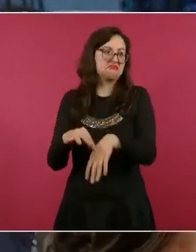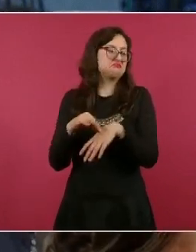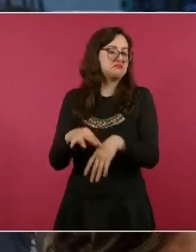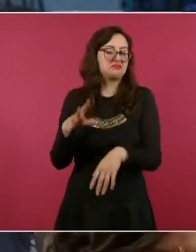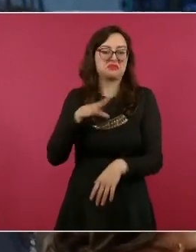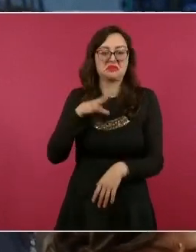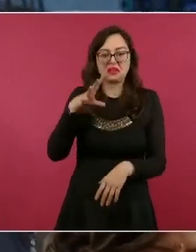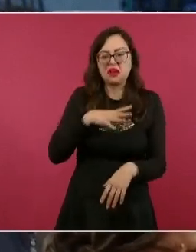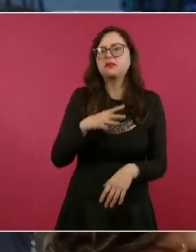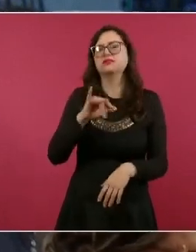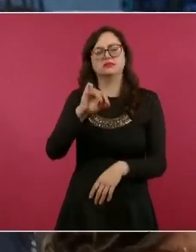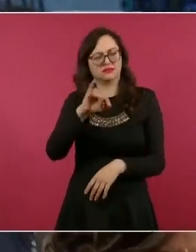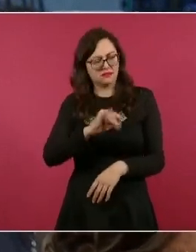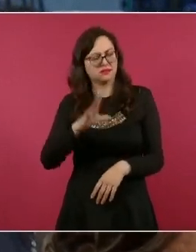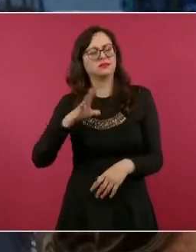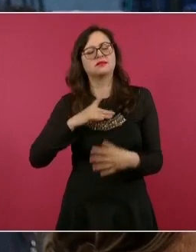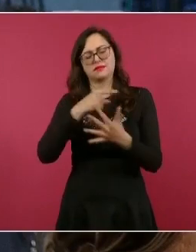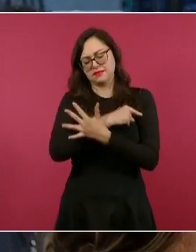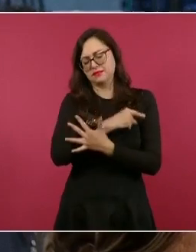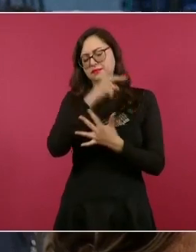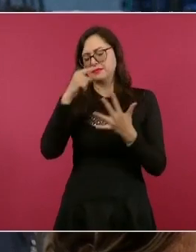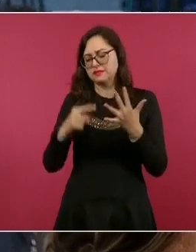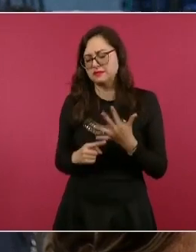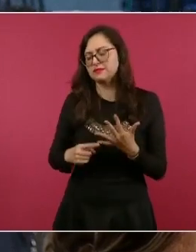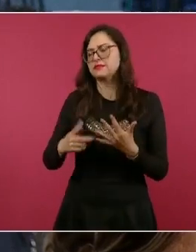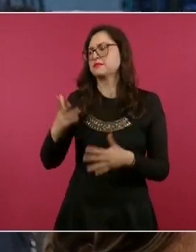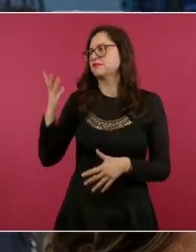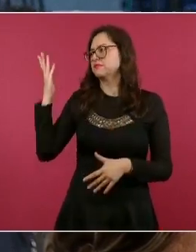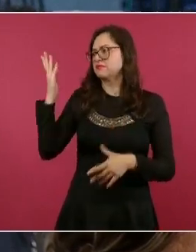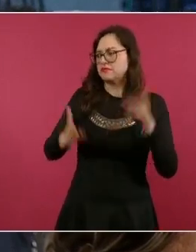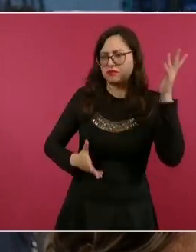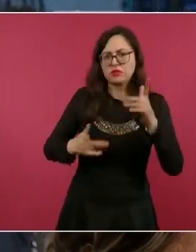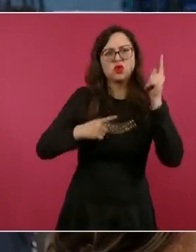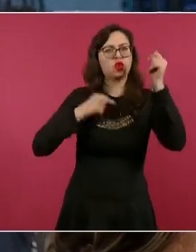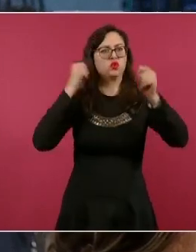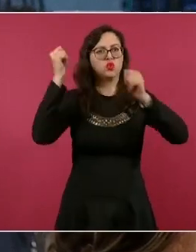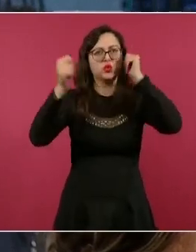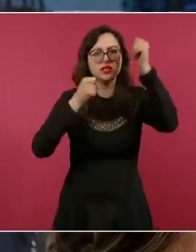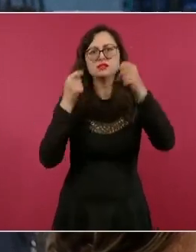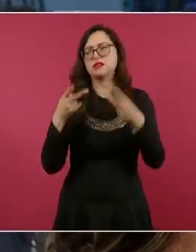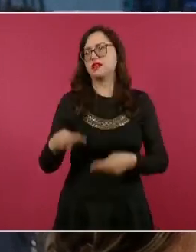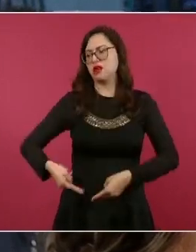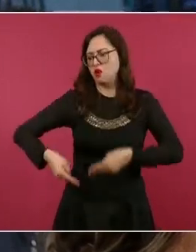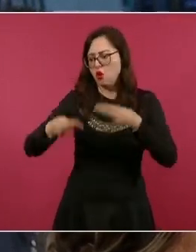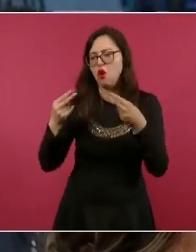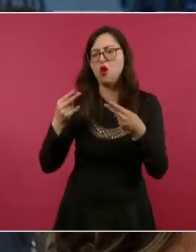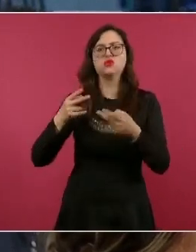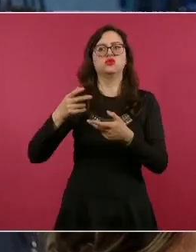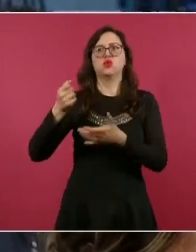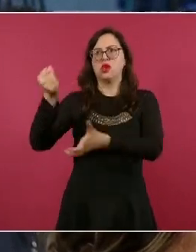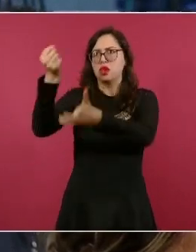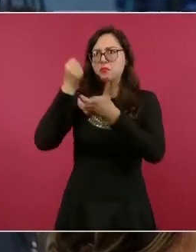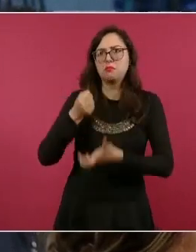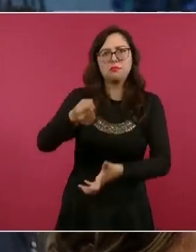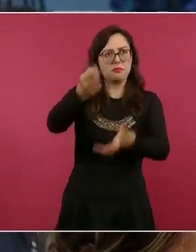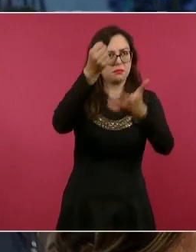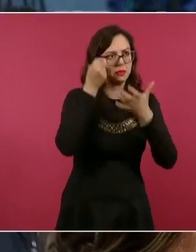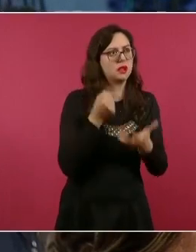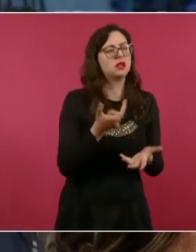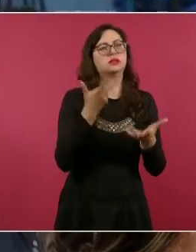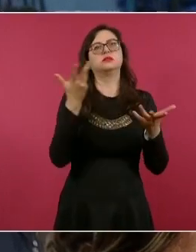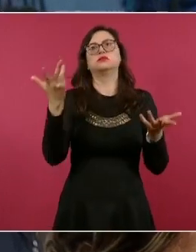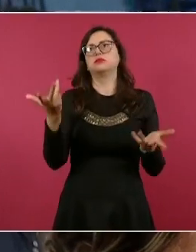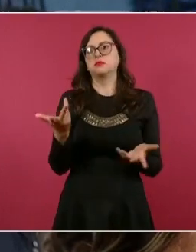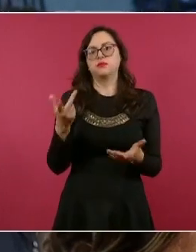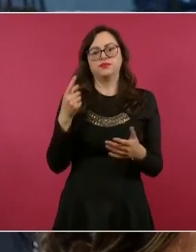inversión extranjera, que la llegada masiva de turistas a México, que somos la tercera potencia turística del mundo, el hecho de que viven